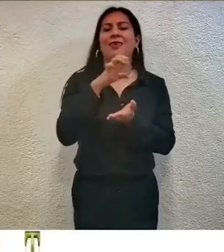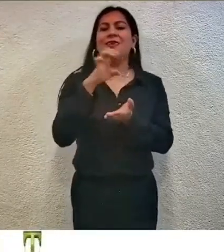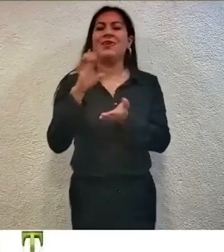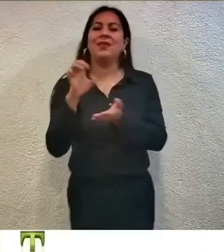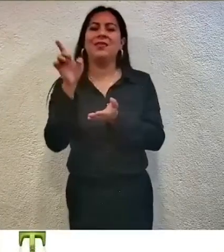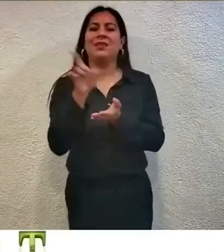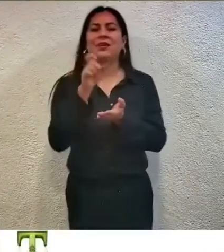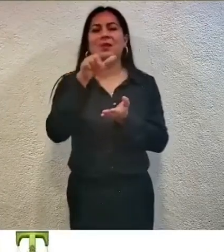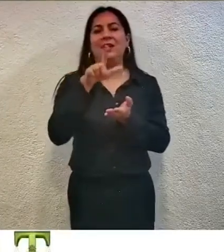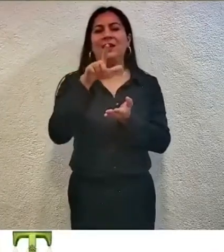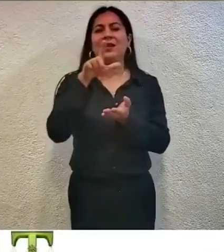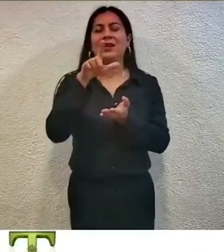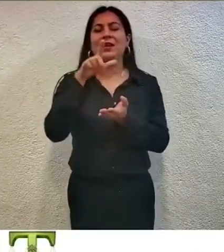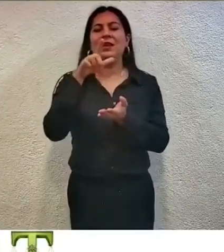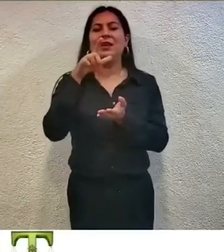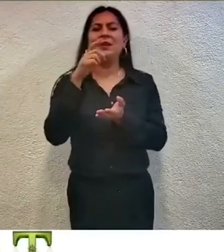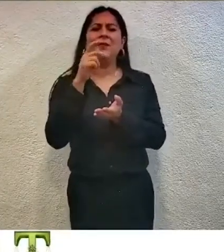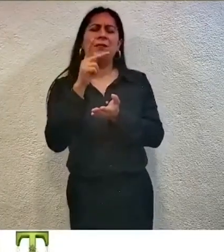relativo al expediente